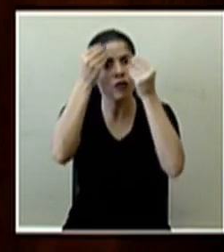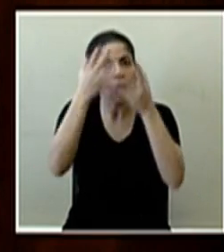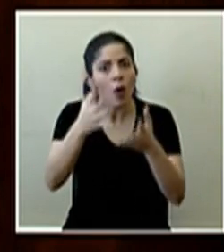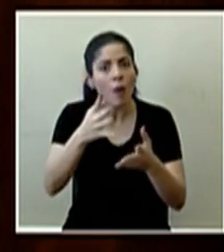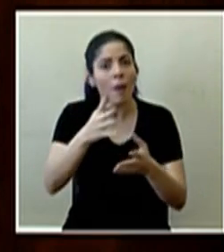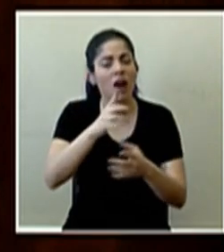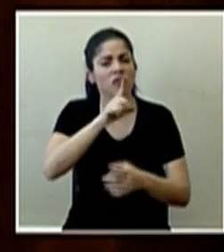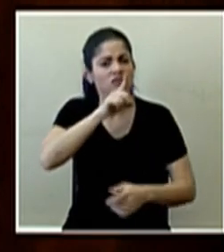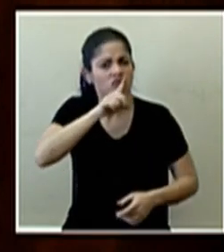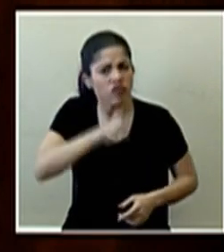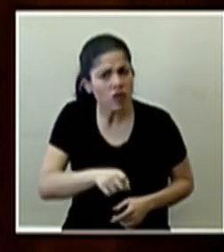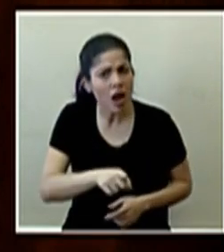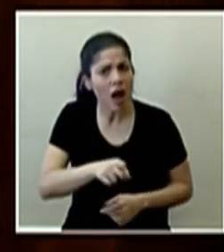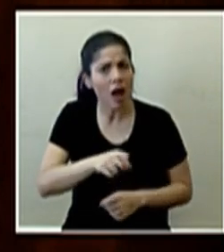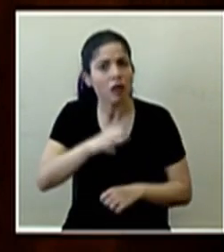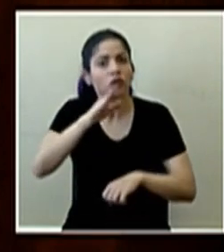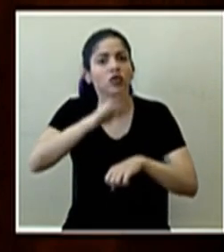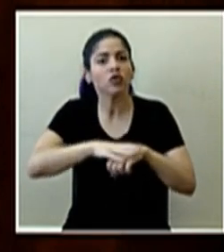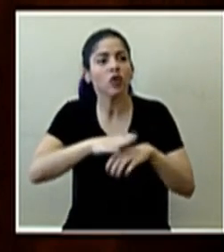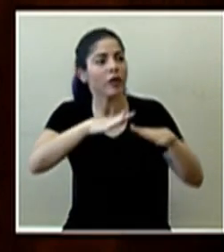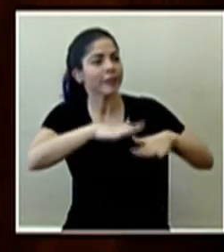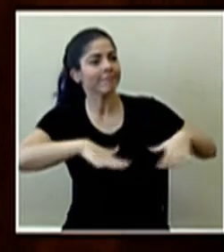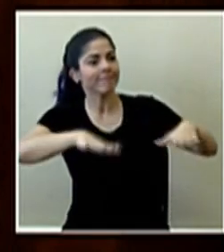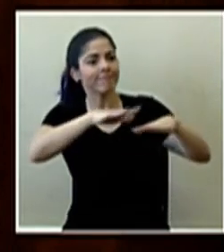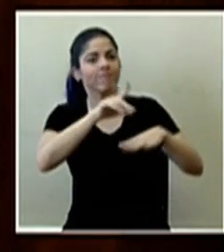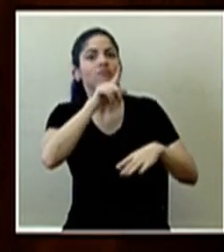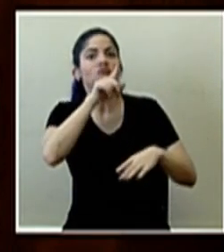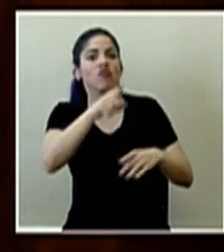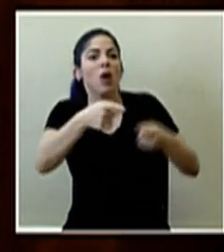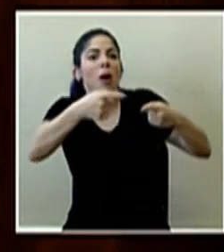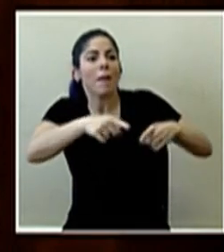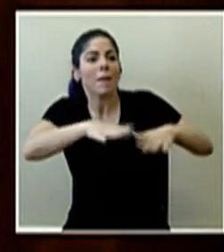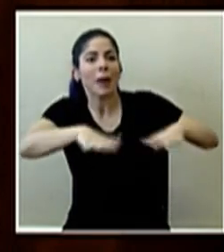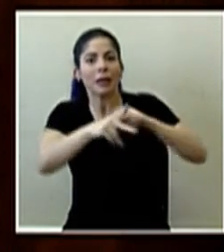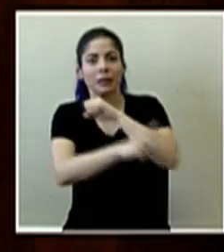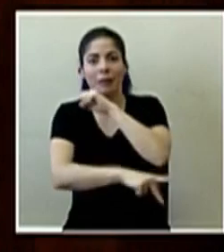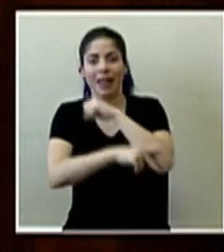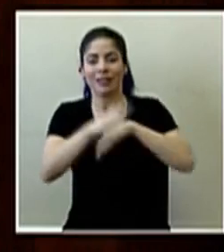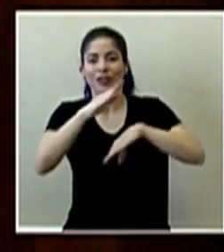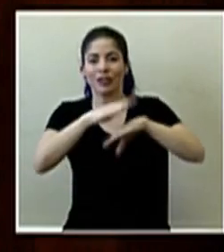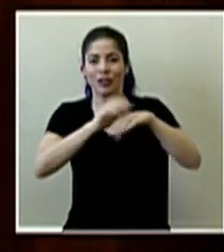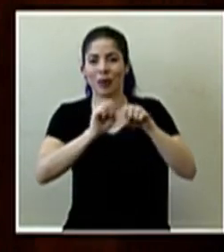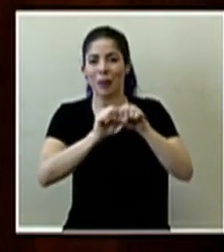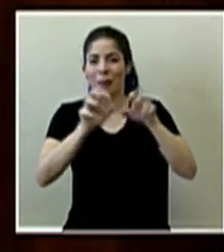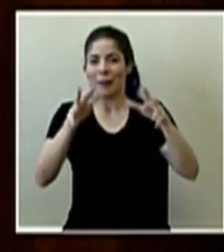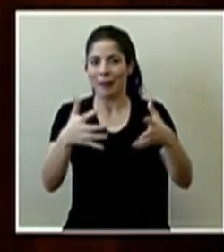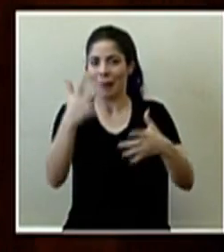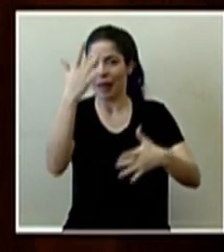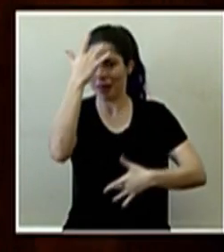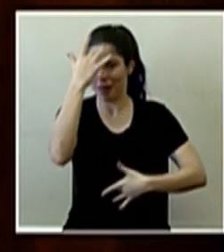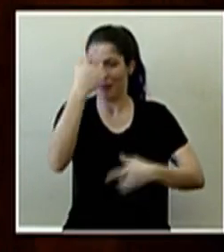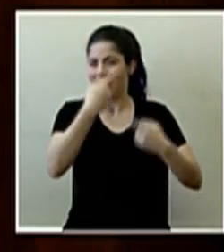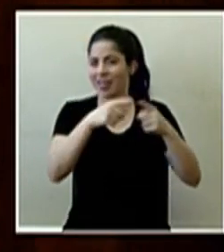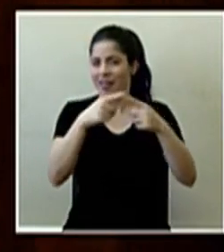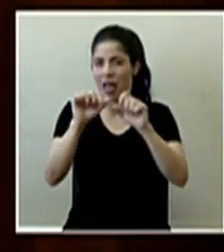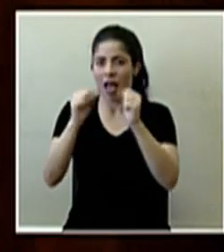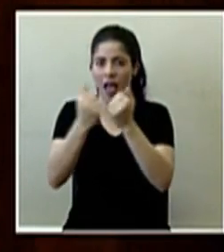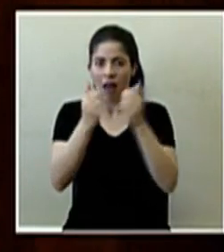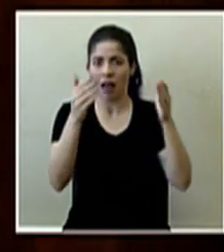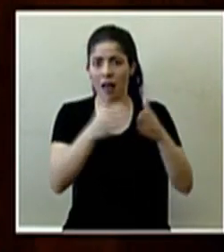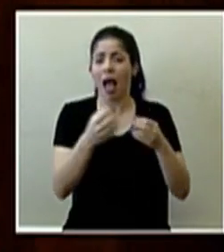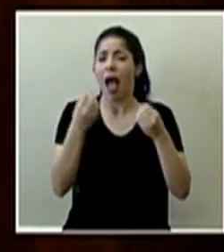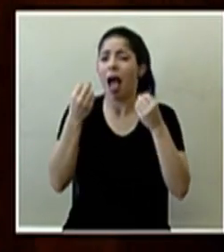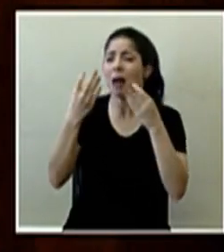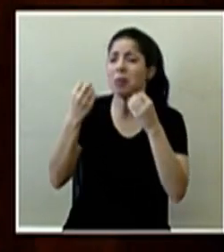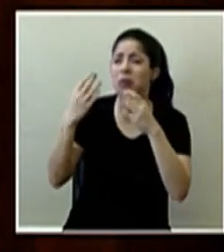fidedigna sobre la realidad de esta pandemia en nuestro país en todas sus facetas. Han circulado toda clase